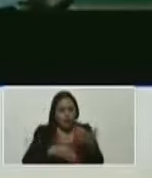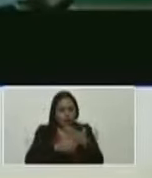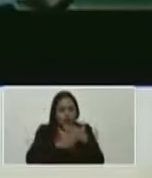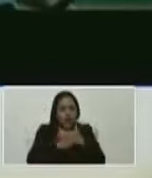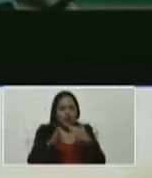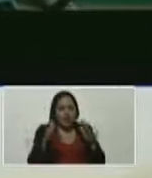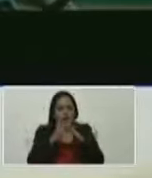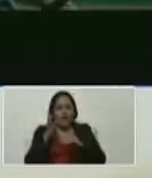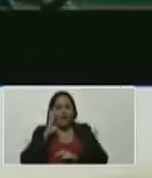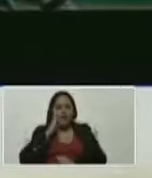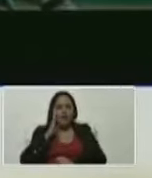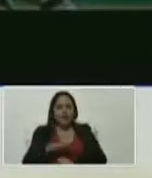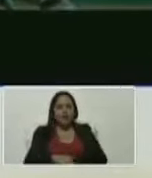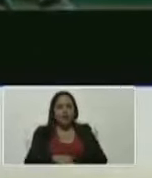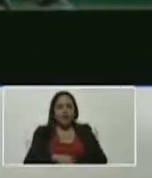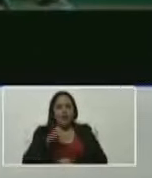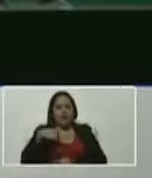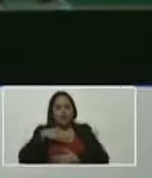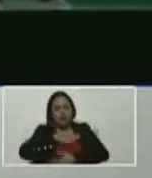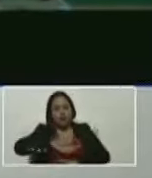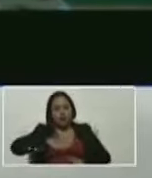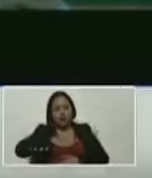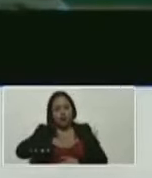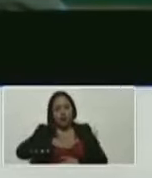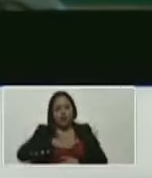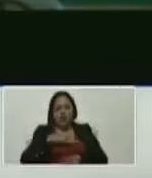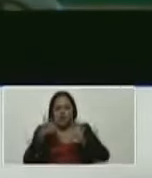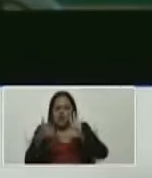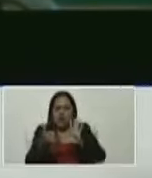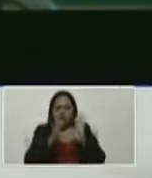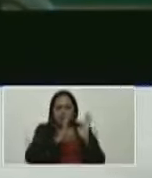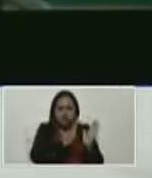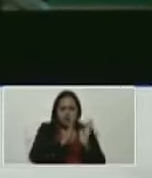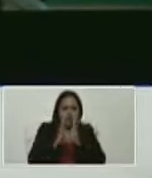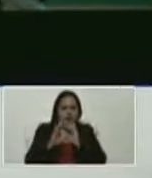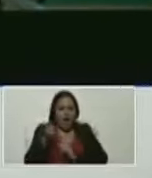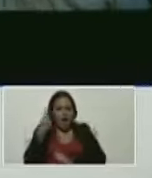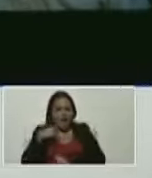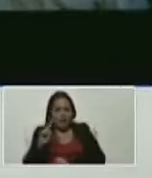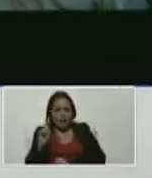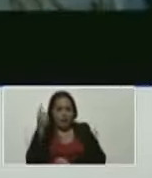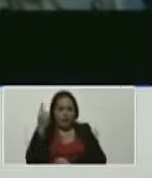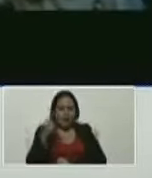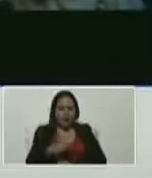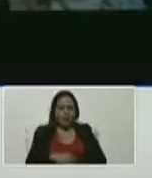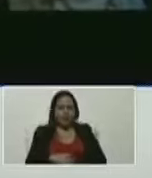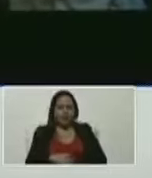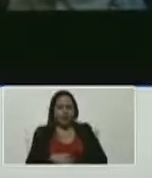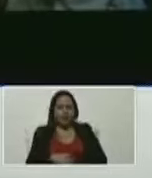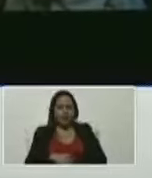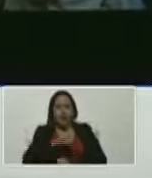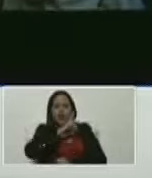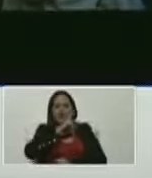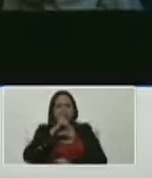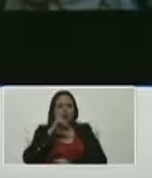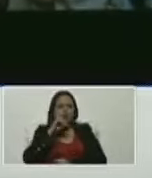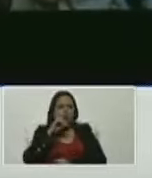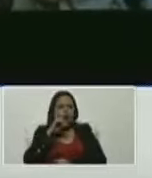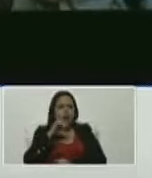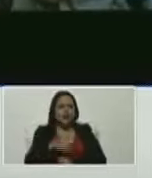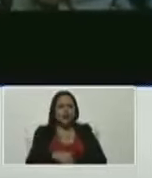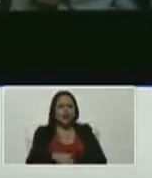Facebook, y van a disfrutar. Son 6 capítulos, ayer salió el primero. Se llama, la serie se llama